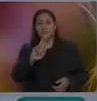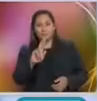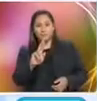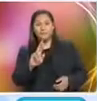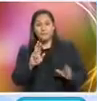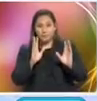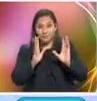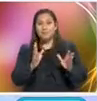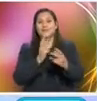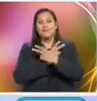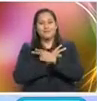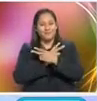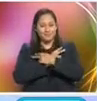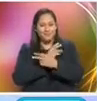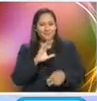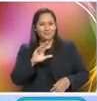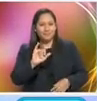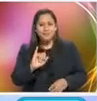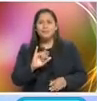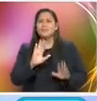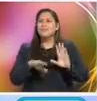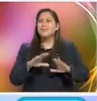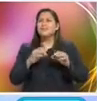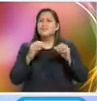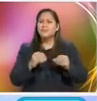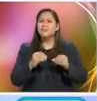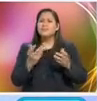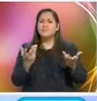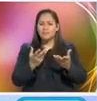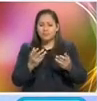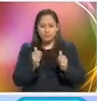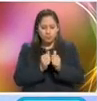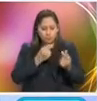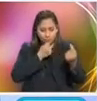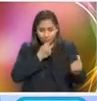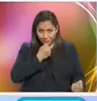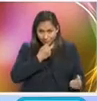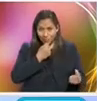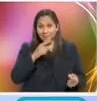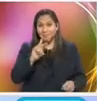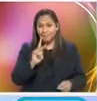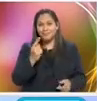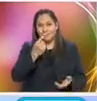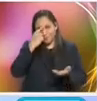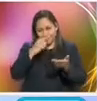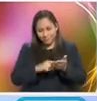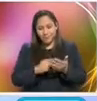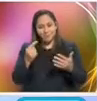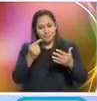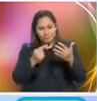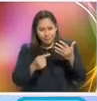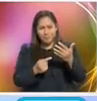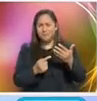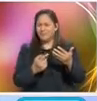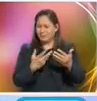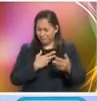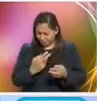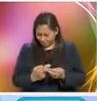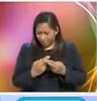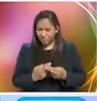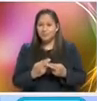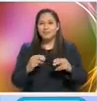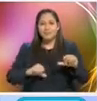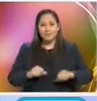Ramón, están ya las vacaciones y a veces no sabemos qué hacer con los más chiquitos de la casa, pero ¿qué cree? Hay una enorme, pero enorme oferta